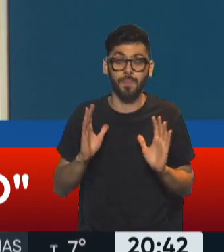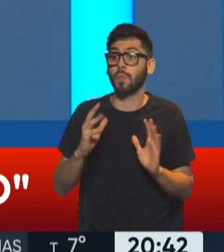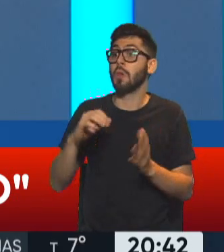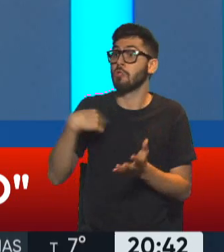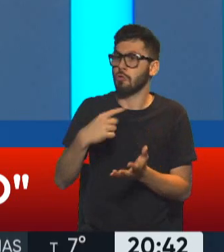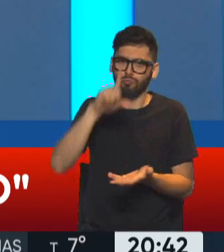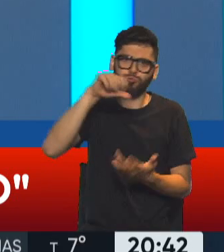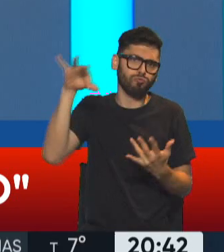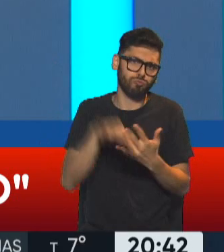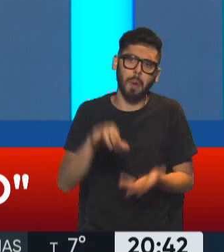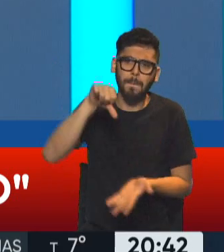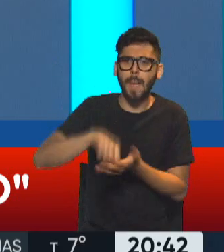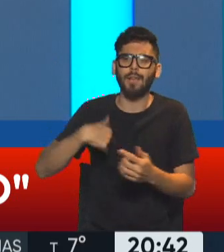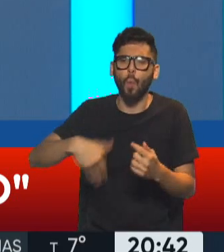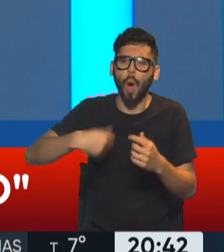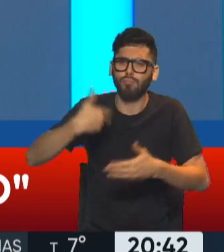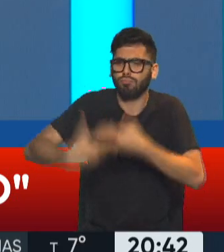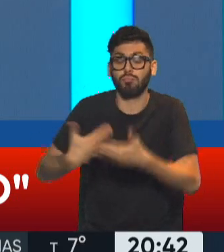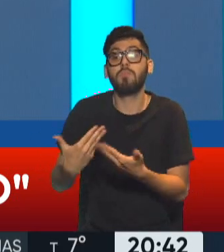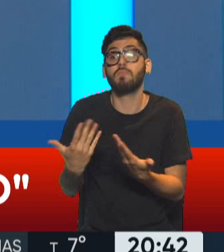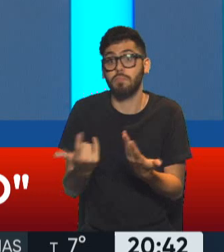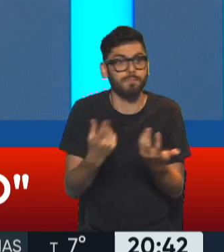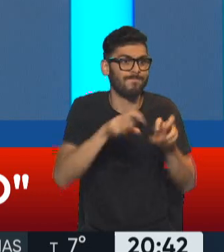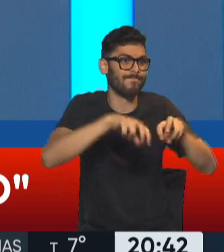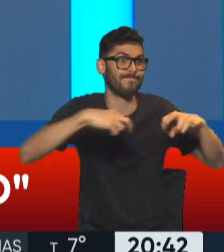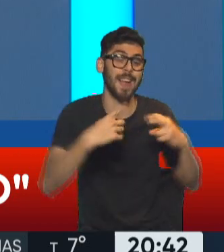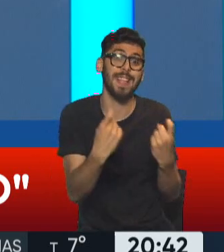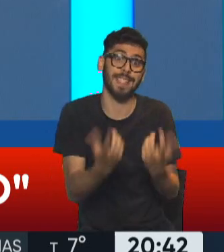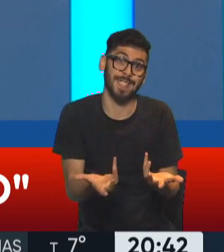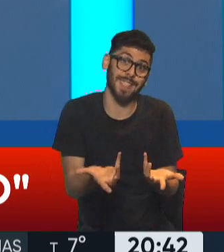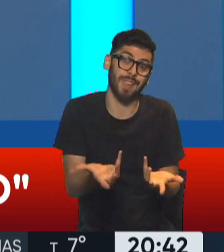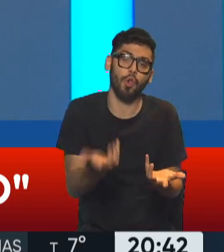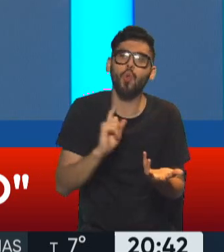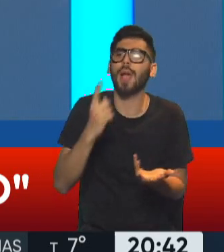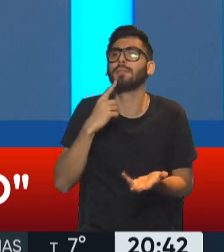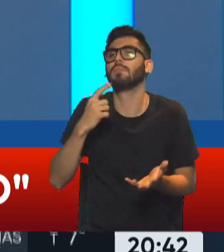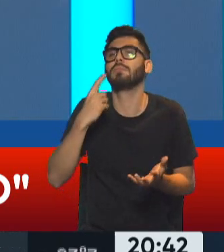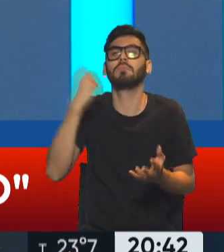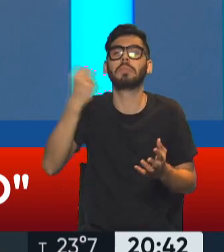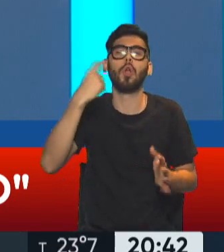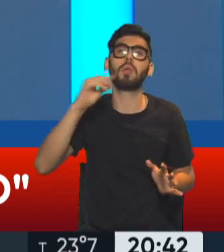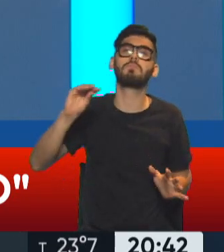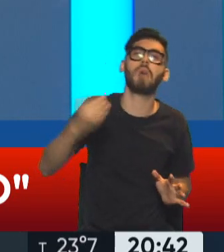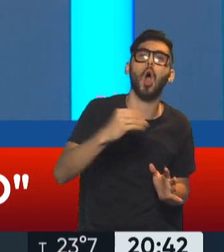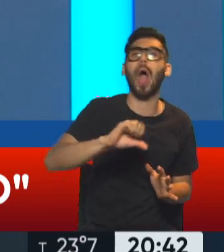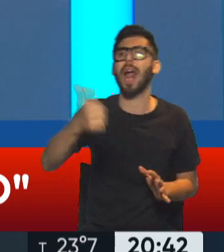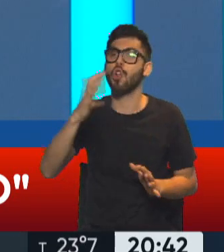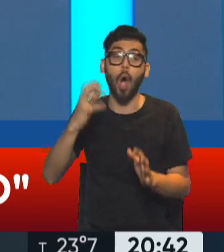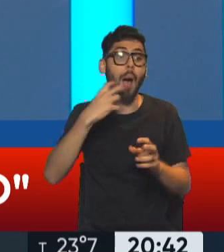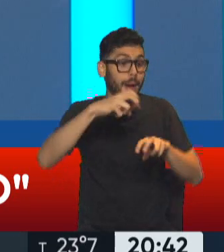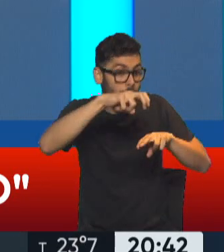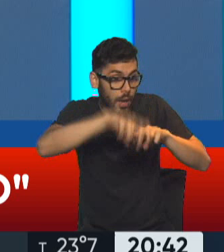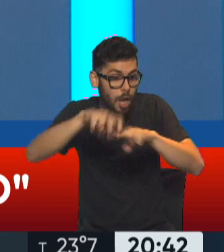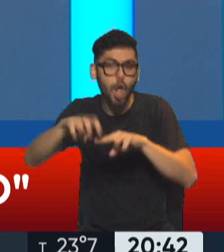la Cámara es fundamental para ese crecimiento del país, ¿no? Entonces, lo que me preocupa no es perder o ganar, sino cuántas bancas vamos a obtener para poder garantizar